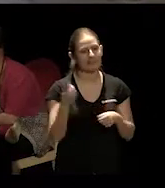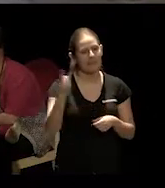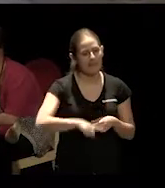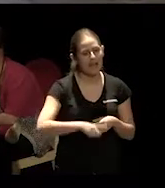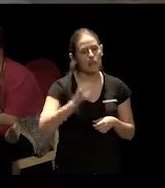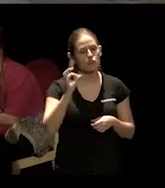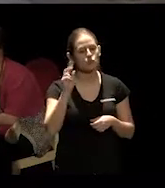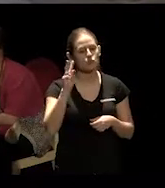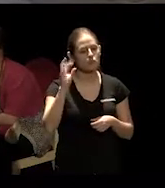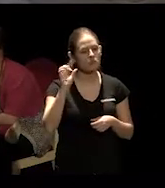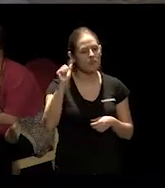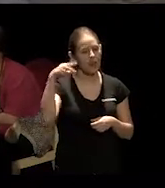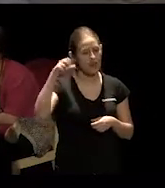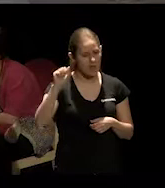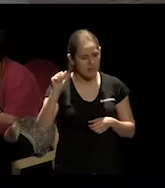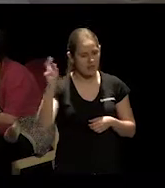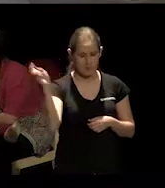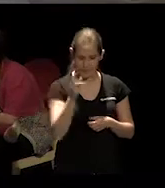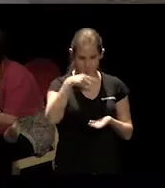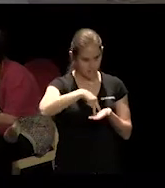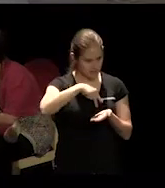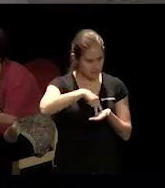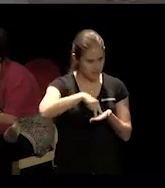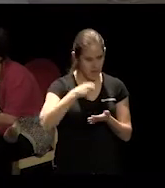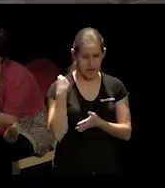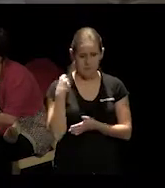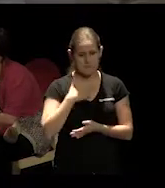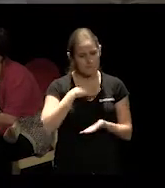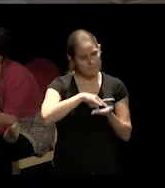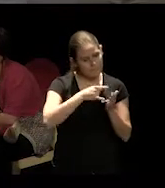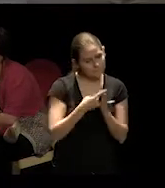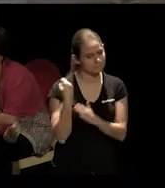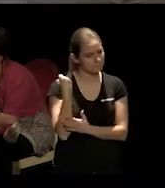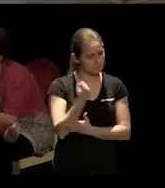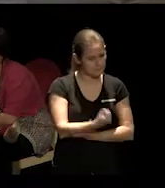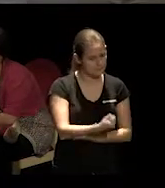Susana que esté aquí apoyando este proyecto.